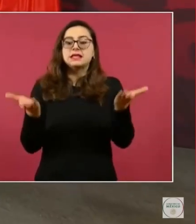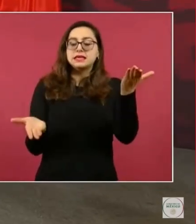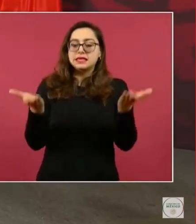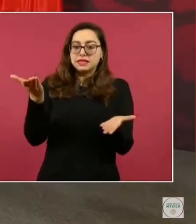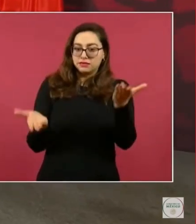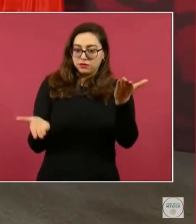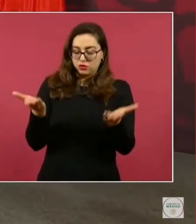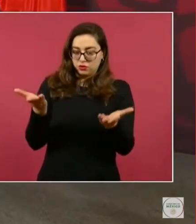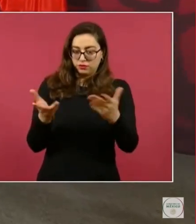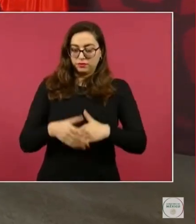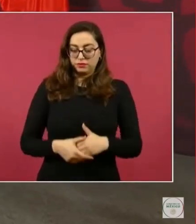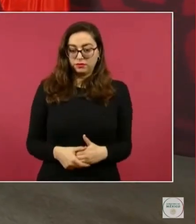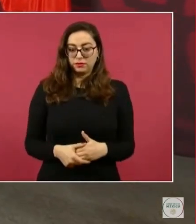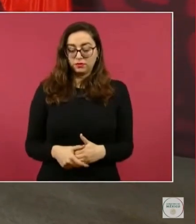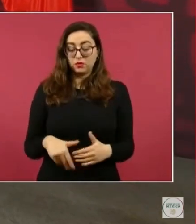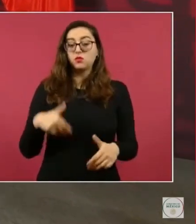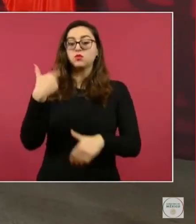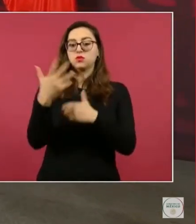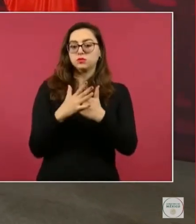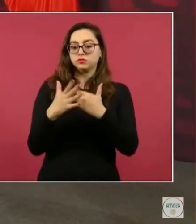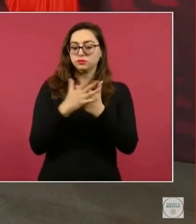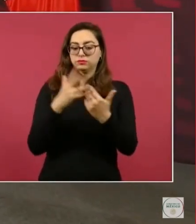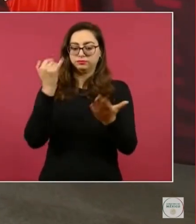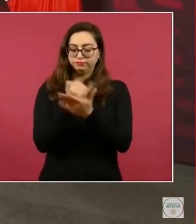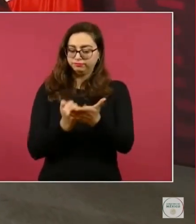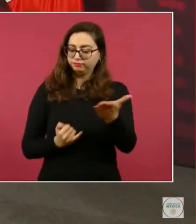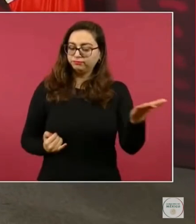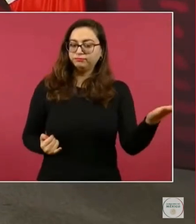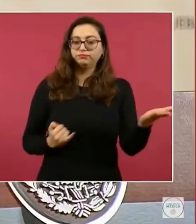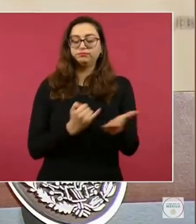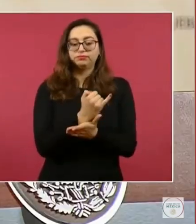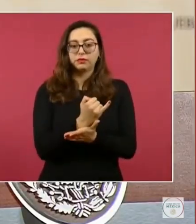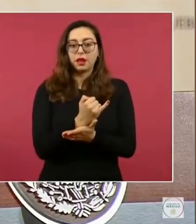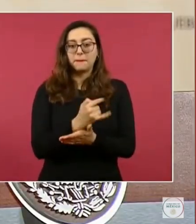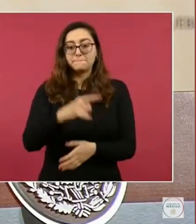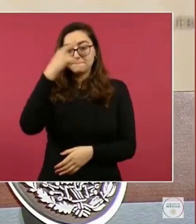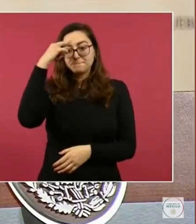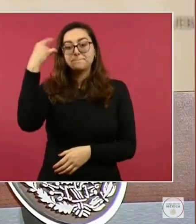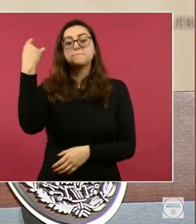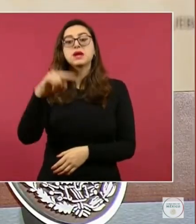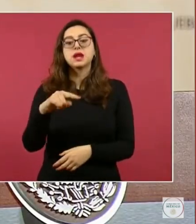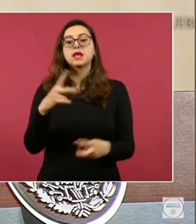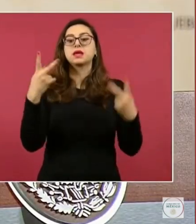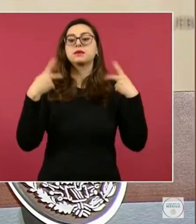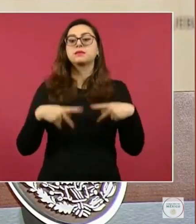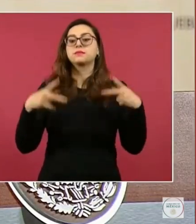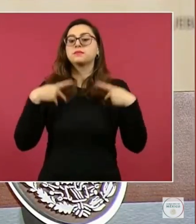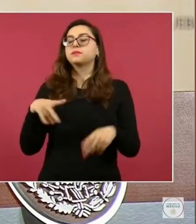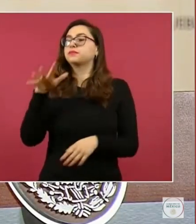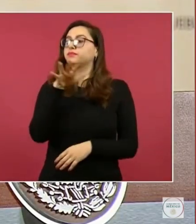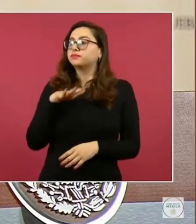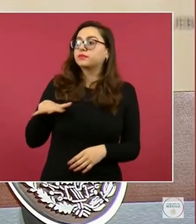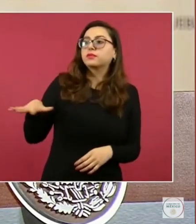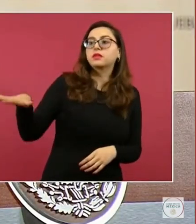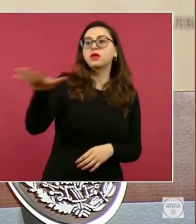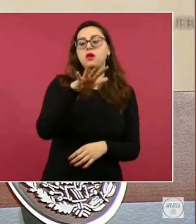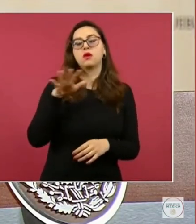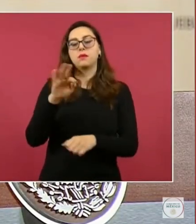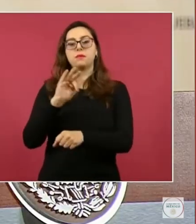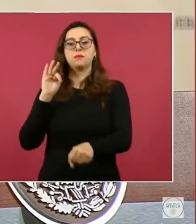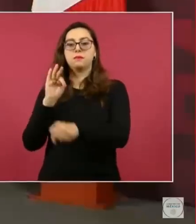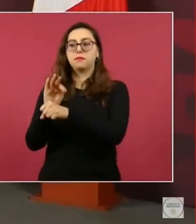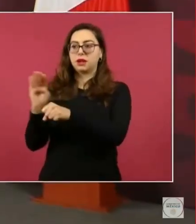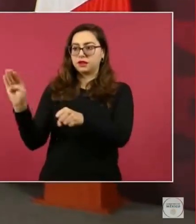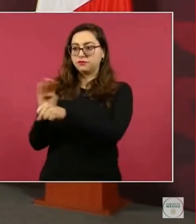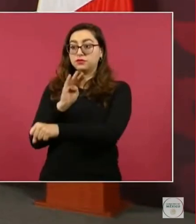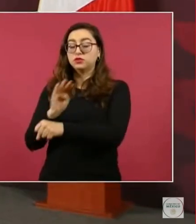que se tomen sean en beneficio de los usuarios, de los consumidores y de